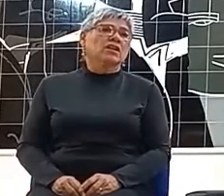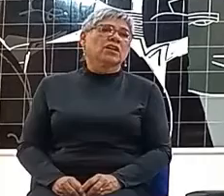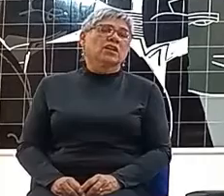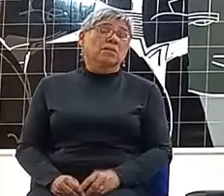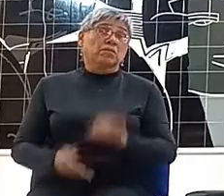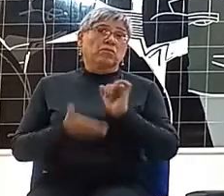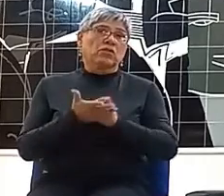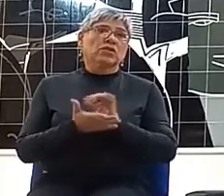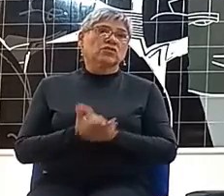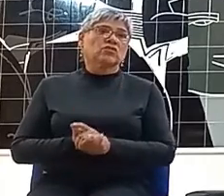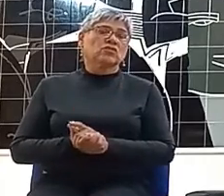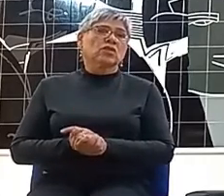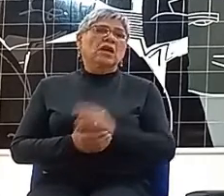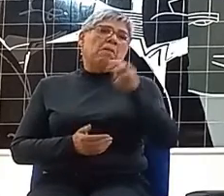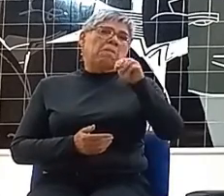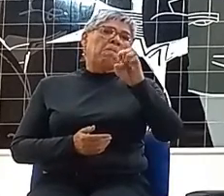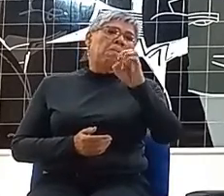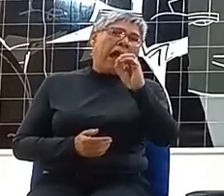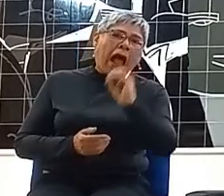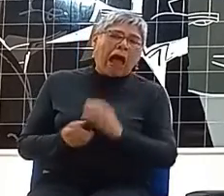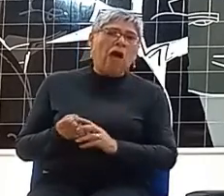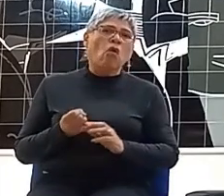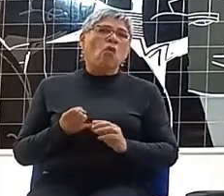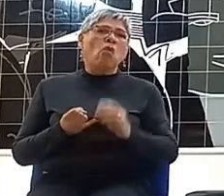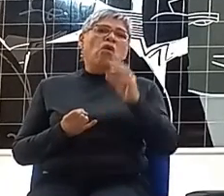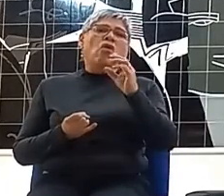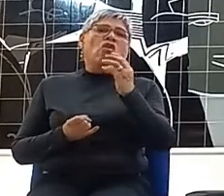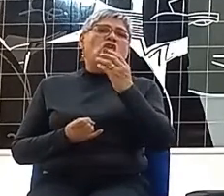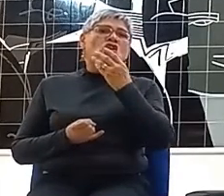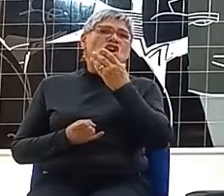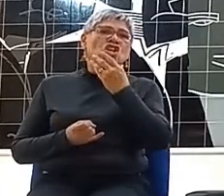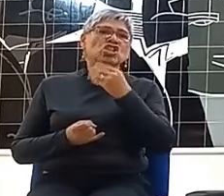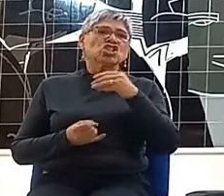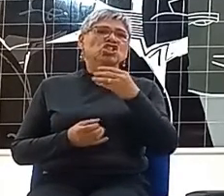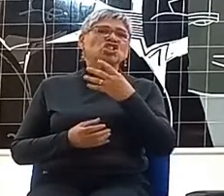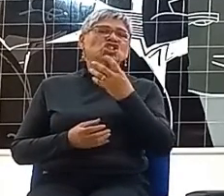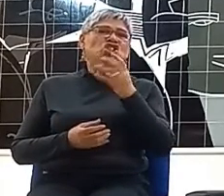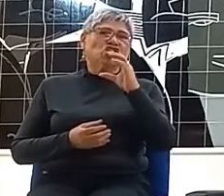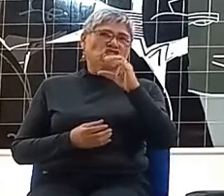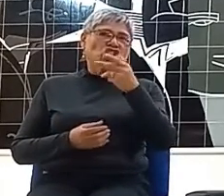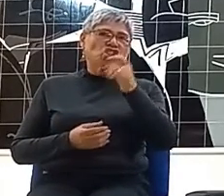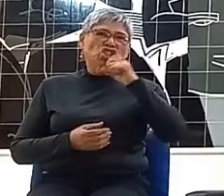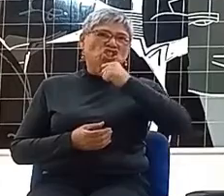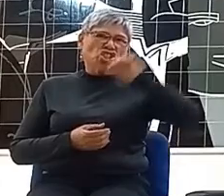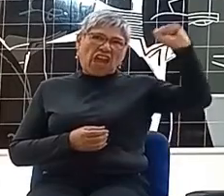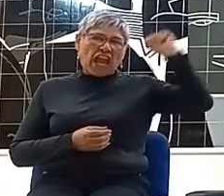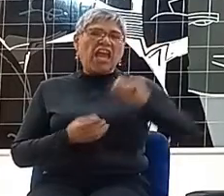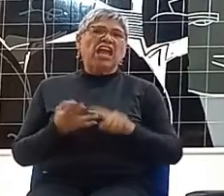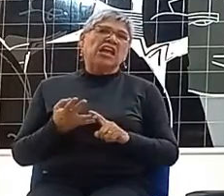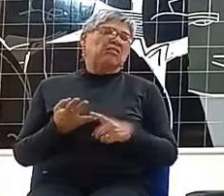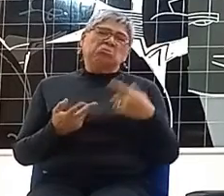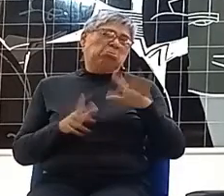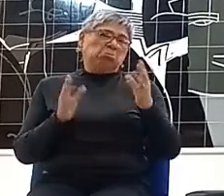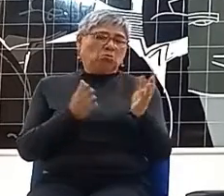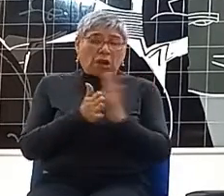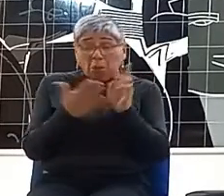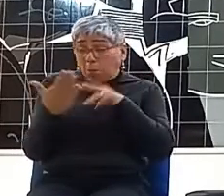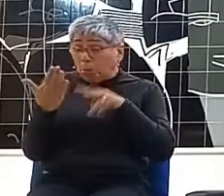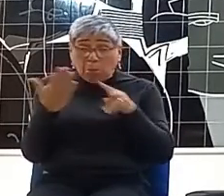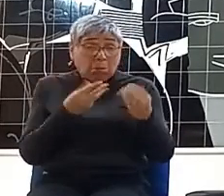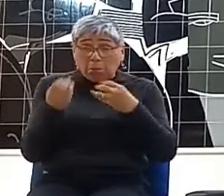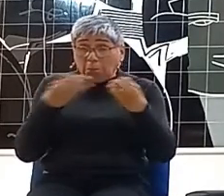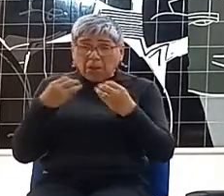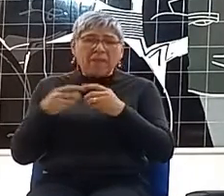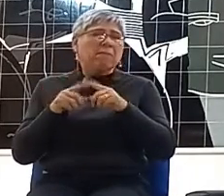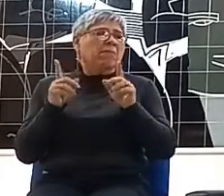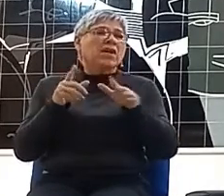bueno, de Mao Zedong, del Che Guevara, pero era algo así muy por encima. Pero creo que para